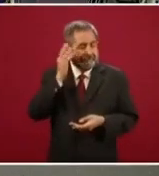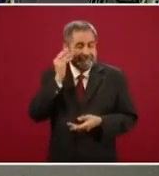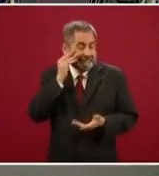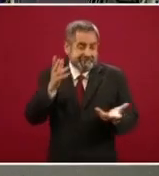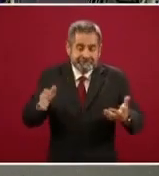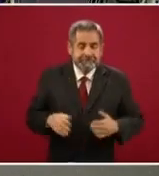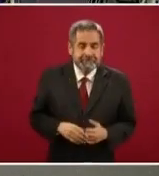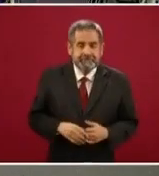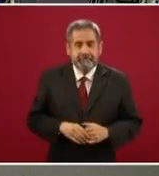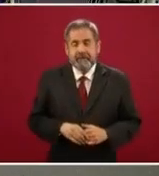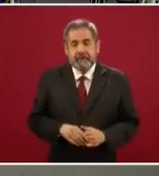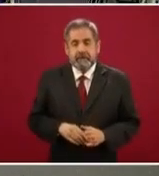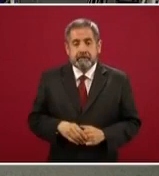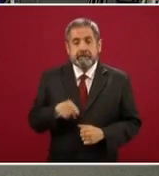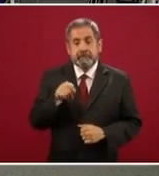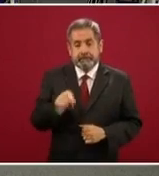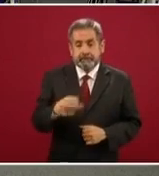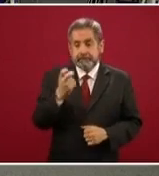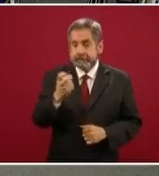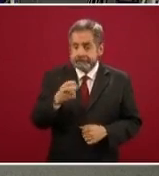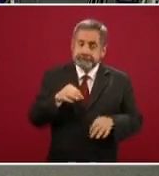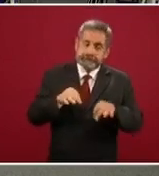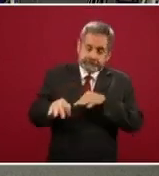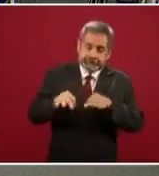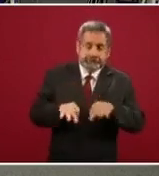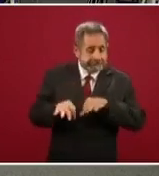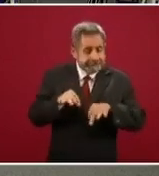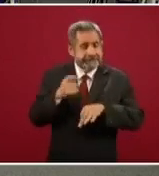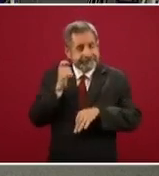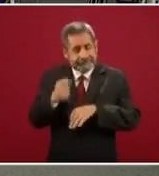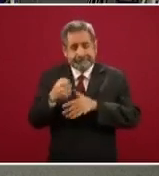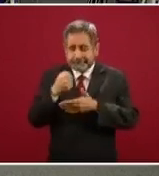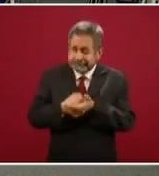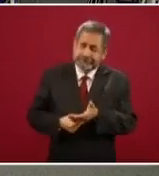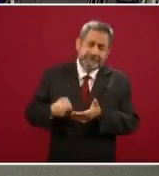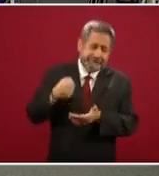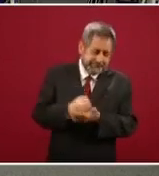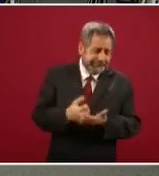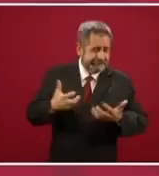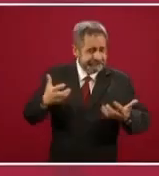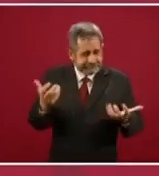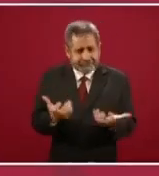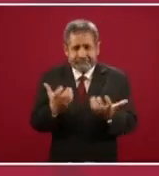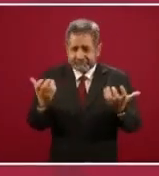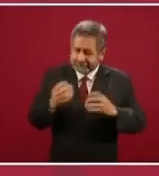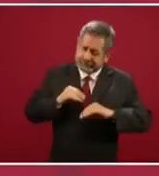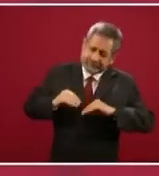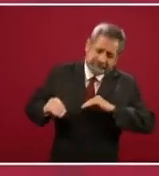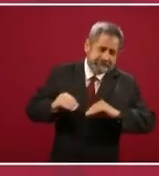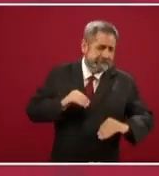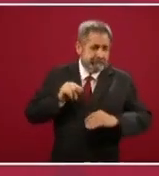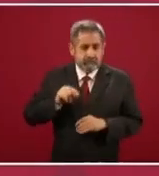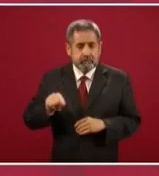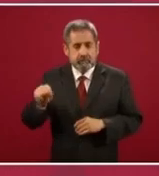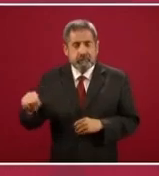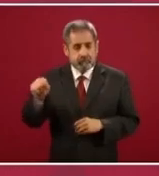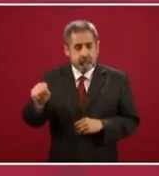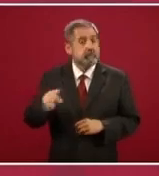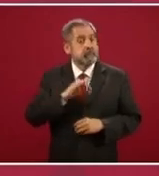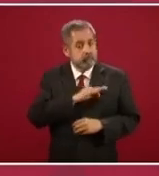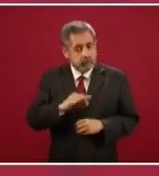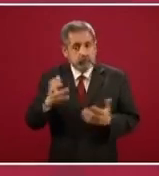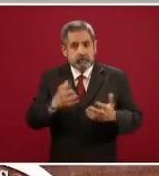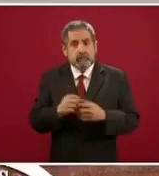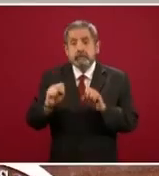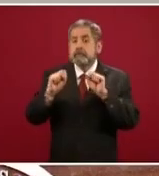Ahí. Pero ese es el trabajo que se tiene que ir haciendo y se puede hacer